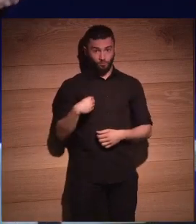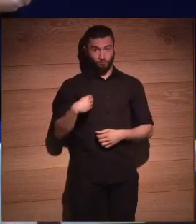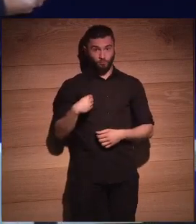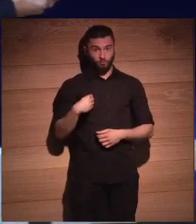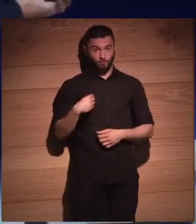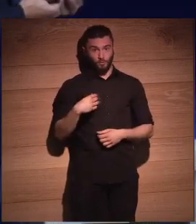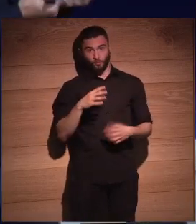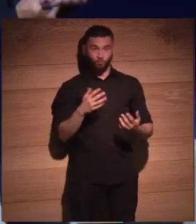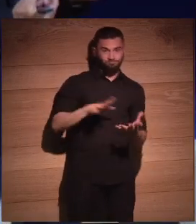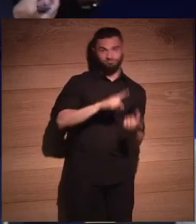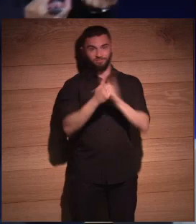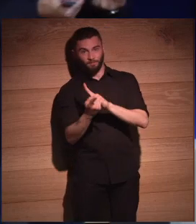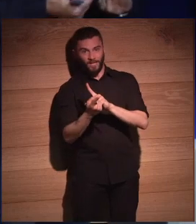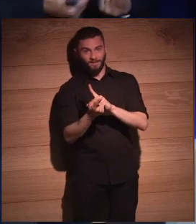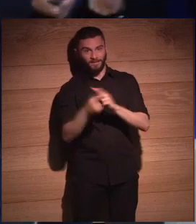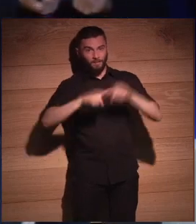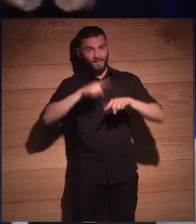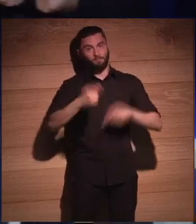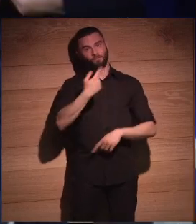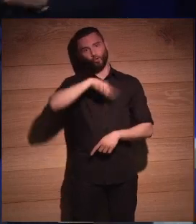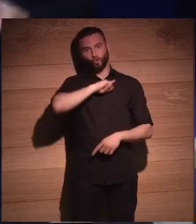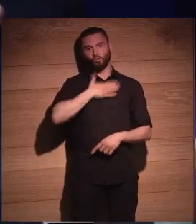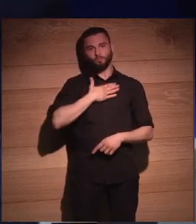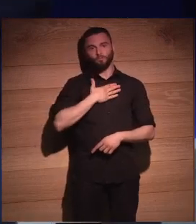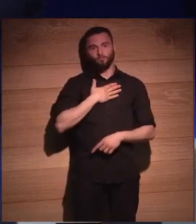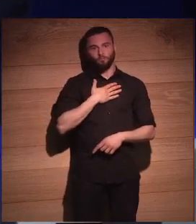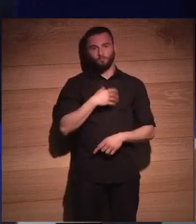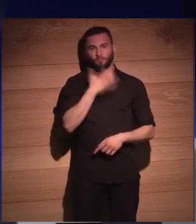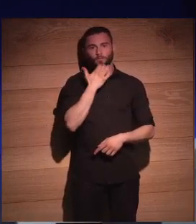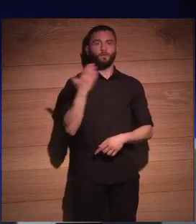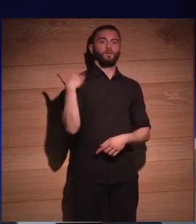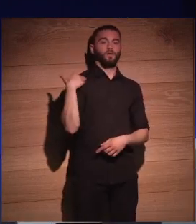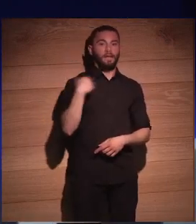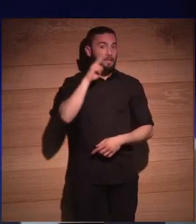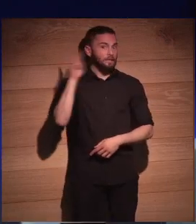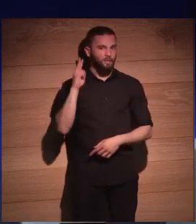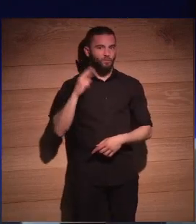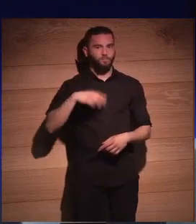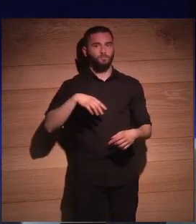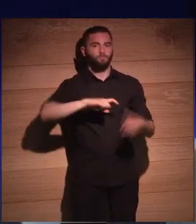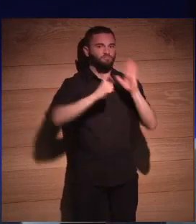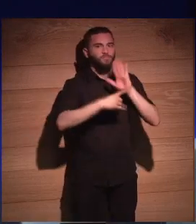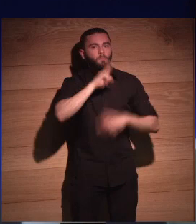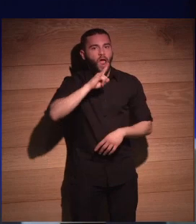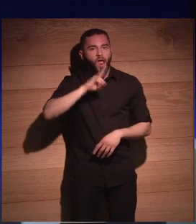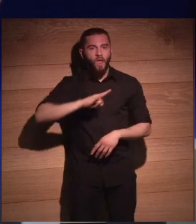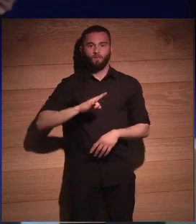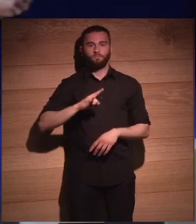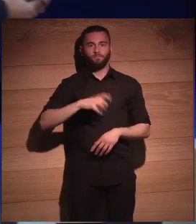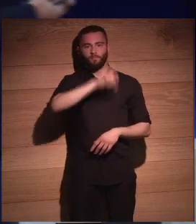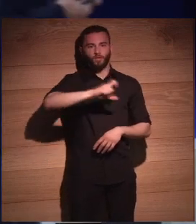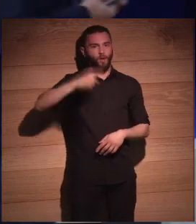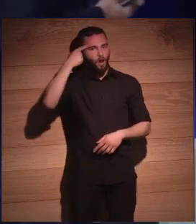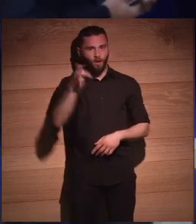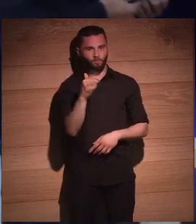vuelta a la tortilla. Empieza por nosotros mismos el que esto que estamos viendo últimamente, que suena todo muy mal, ¿vale? Y que hay mucha gente muy pesimista